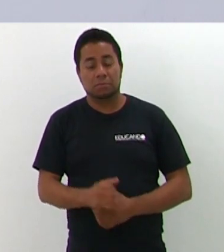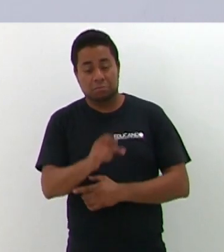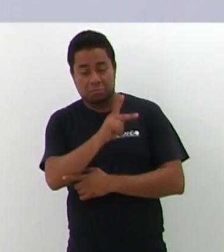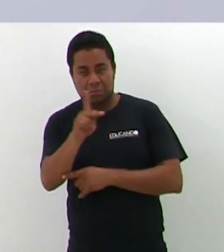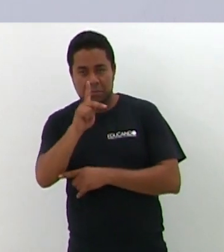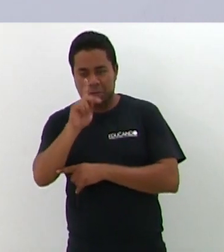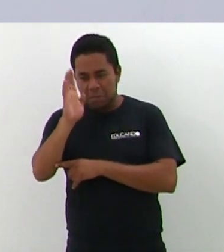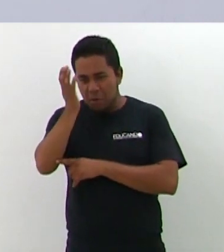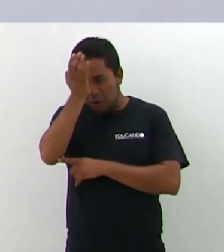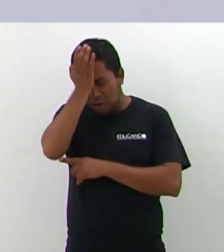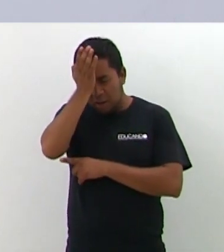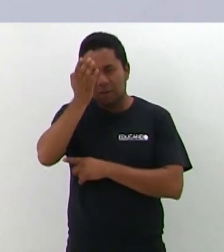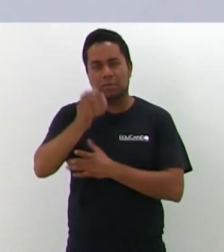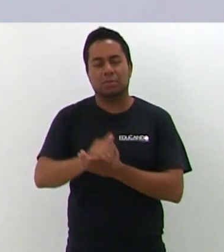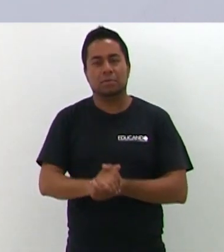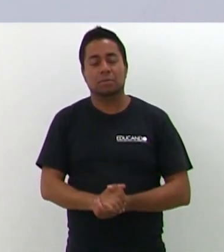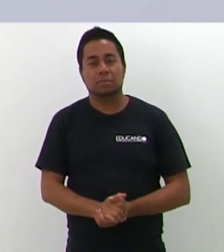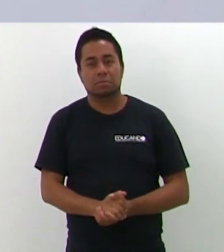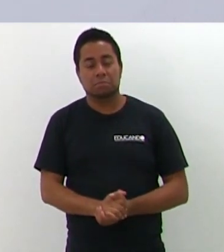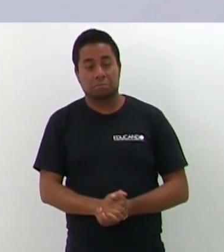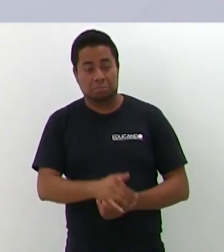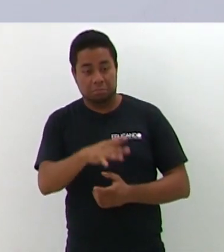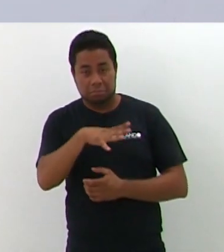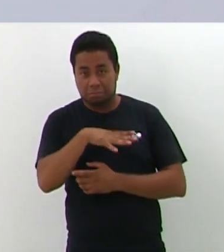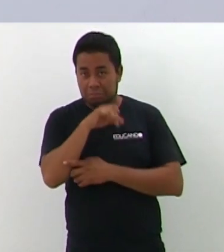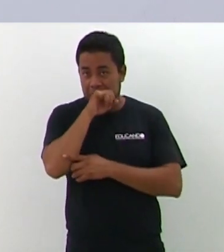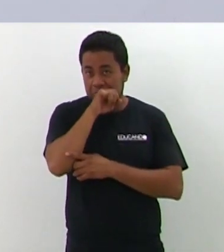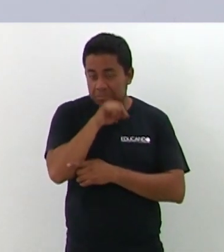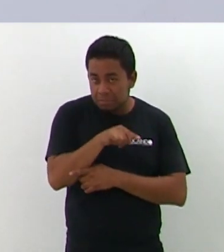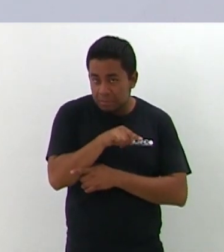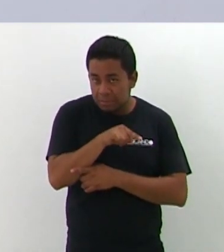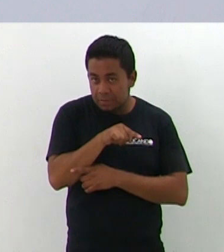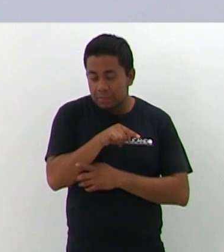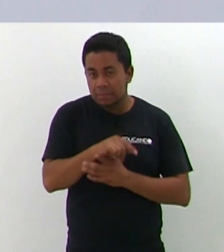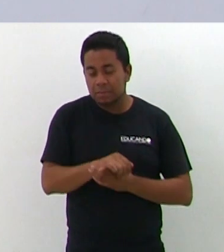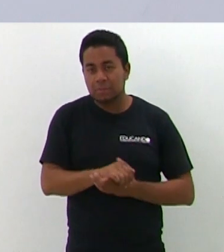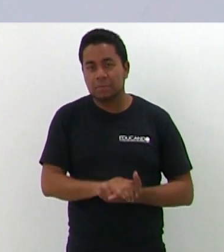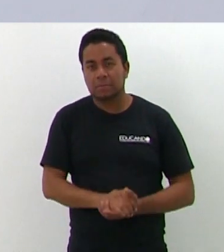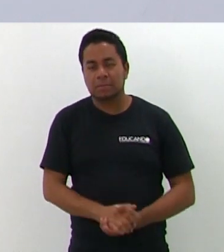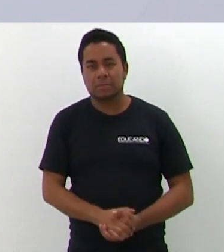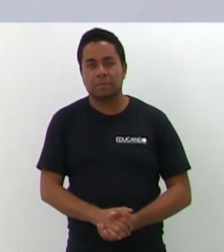Todos los corderos. Y había también